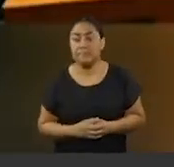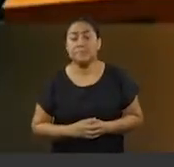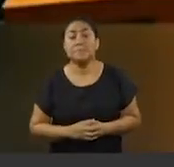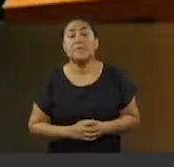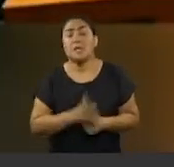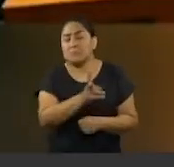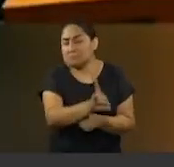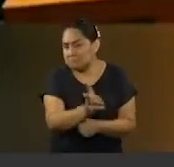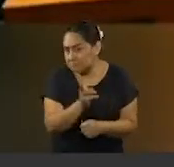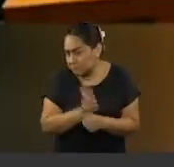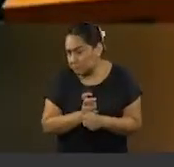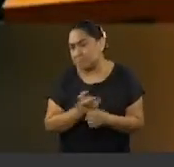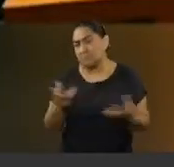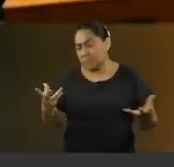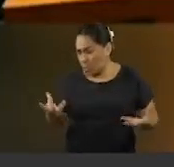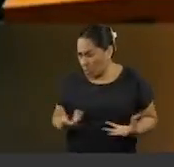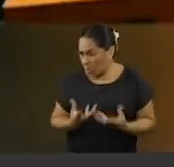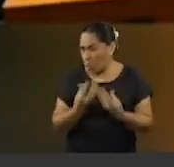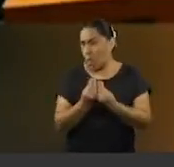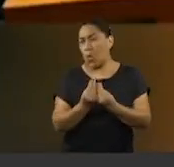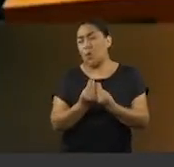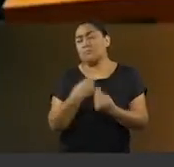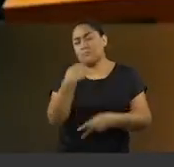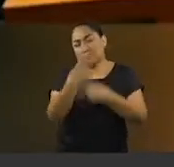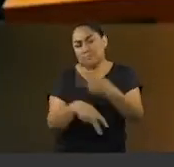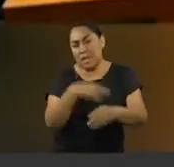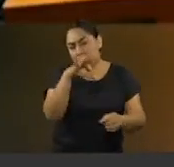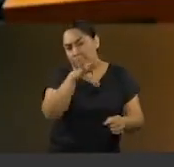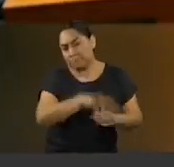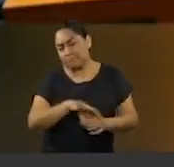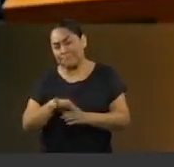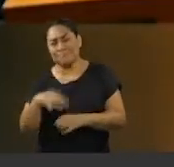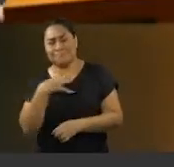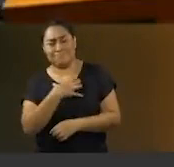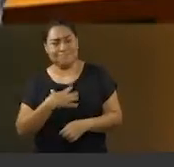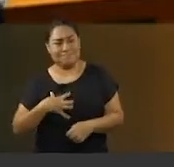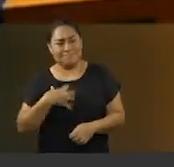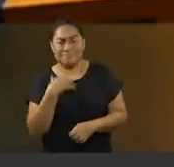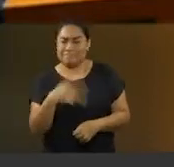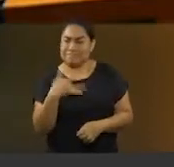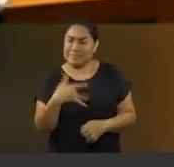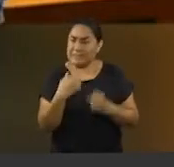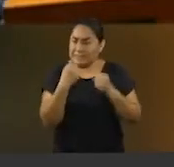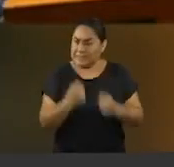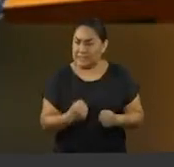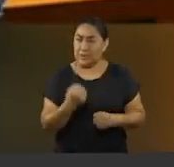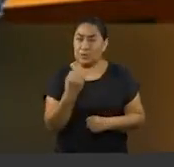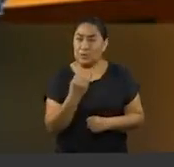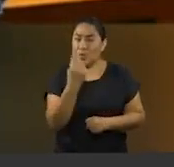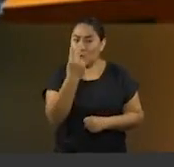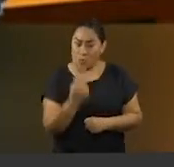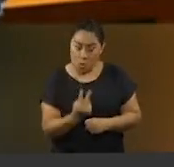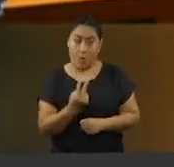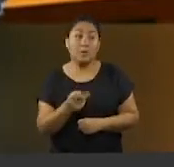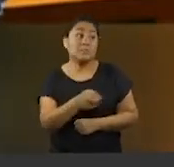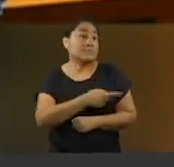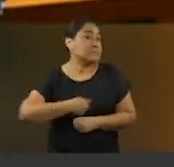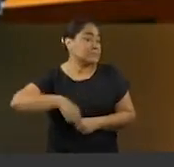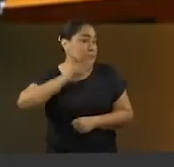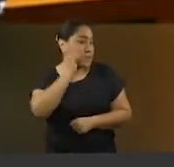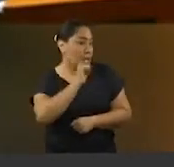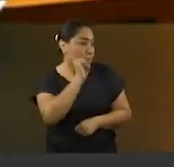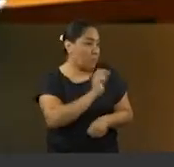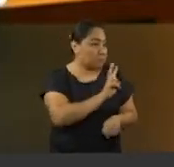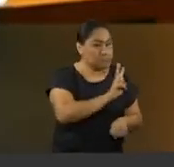Invitamos a que todos salgamos a votar con entusiasmo y convicción este próximo 2 de junio y que estemos vigilantes